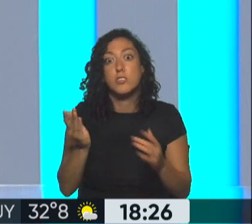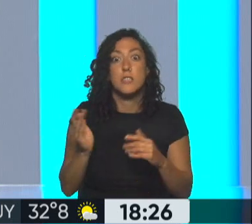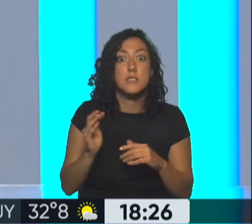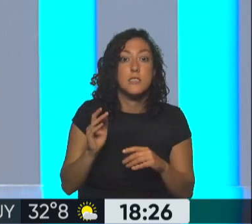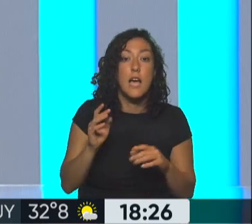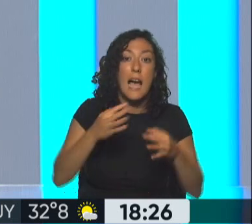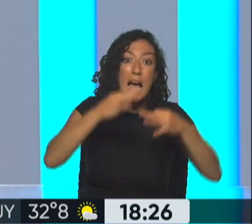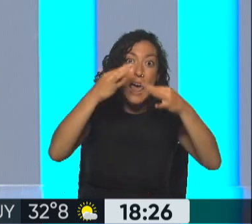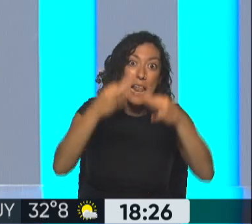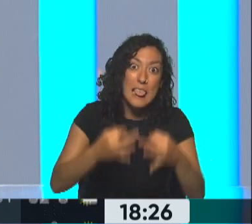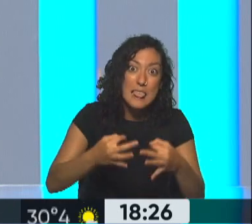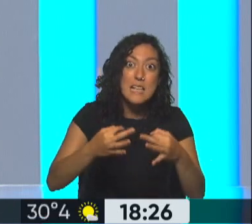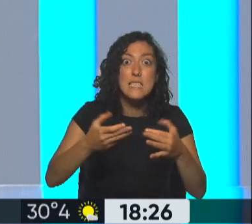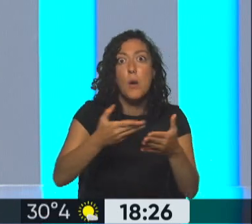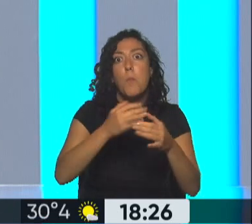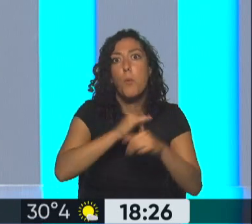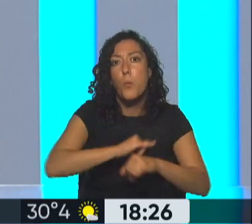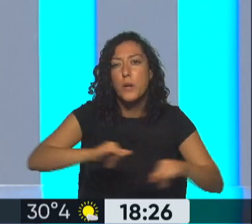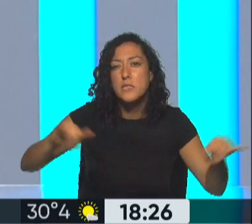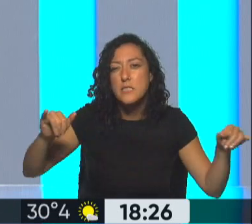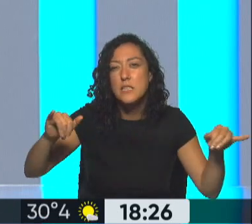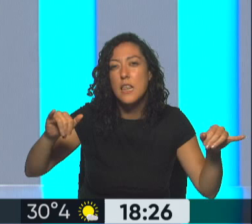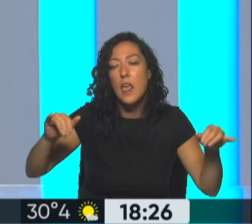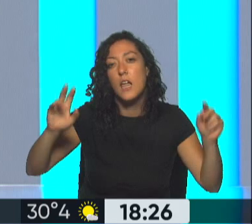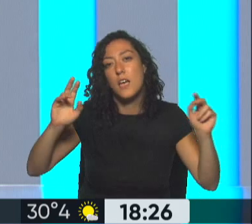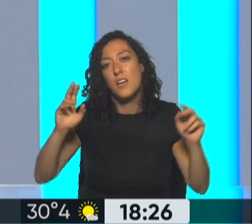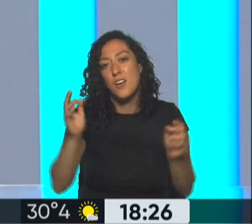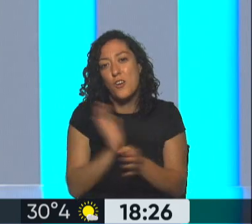pretende garantizar la publicidad, lo único que se